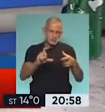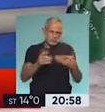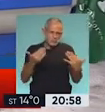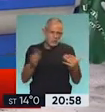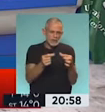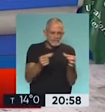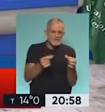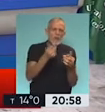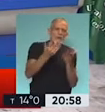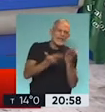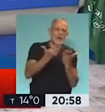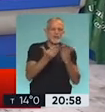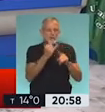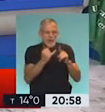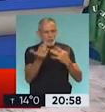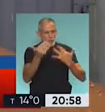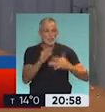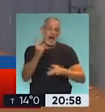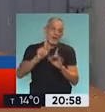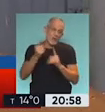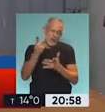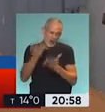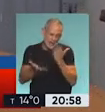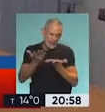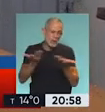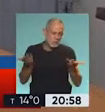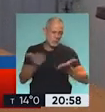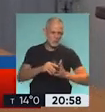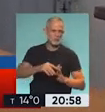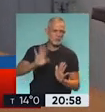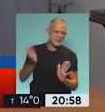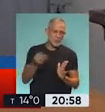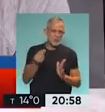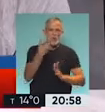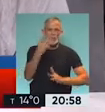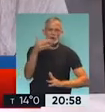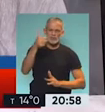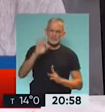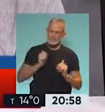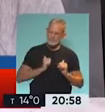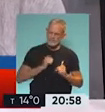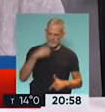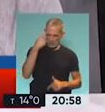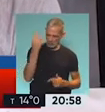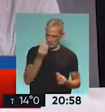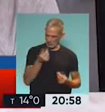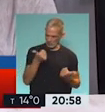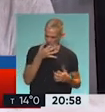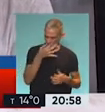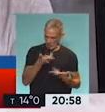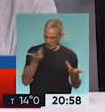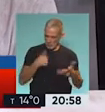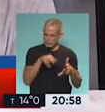en una cuestión de más diversificar un poco más la alimentación, teniendo en cuenta que ayer hablábamos